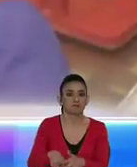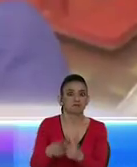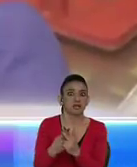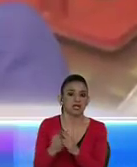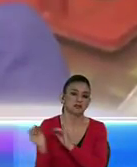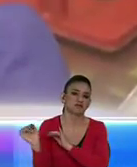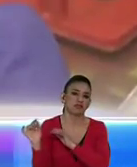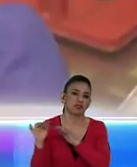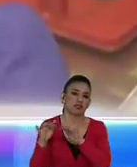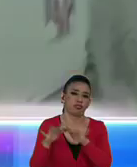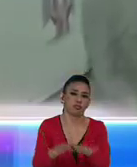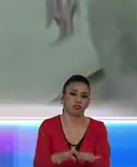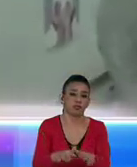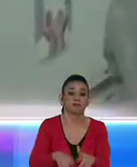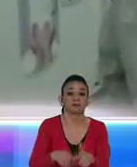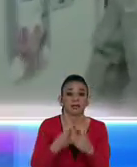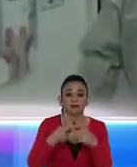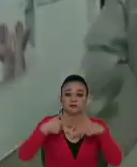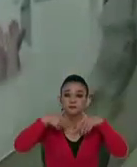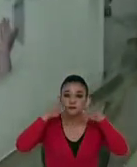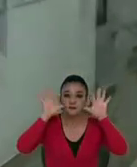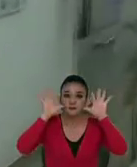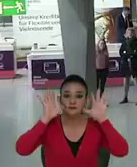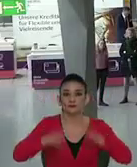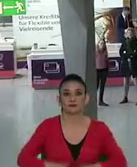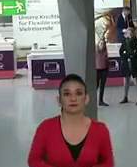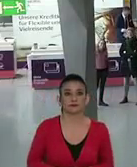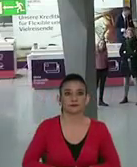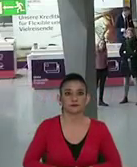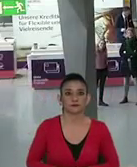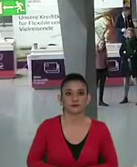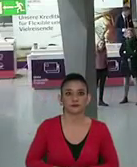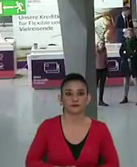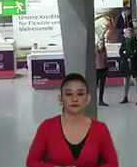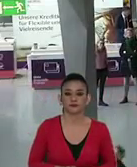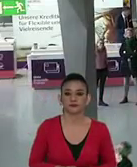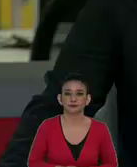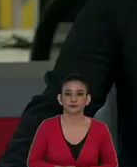a finales de diciembre. Informó Ismenia Solórzano.